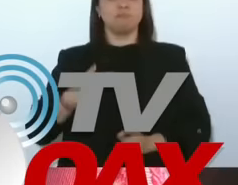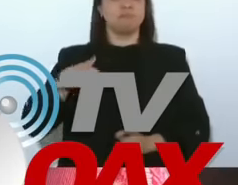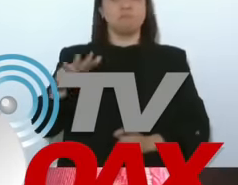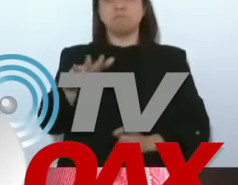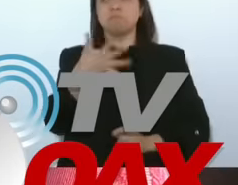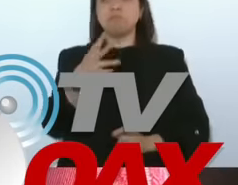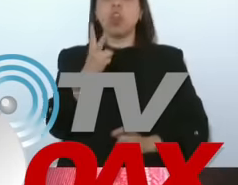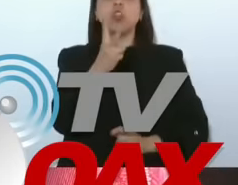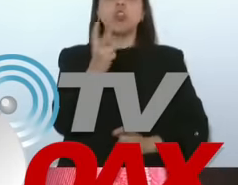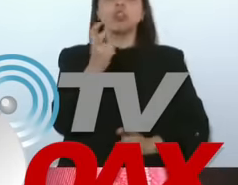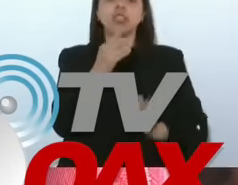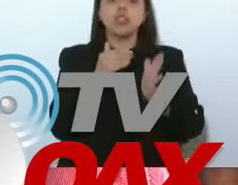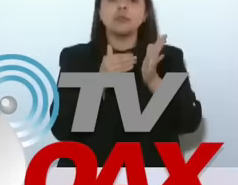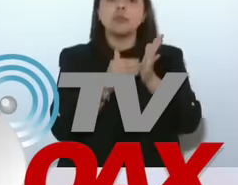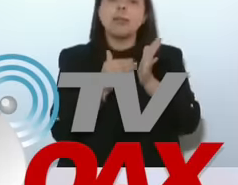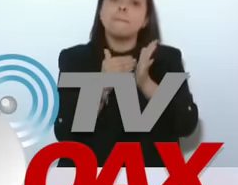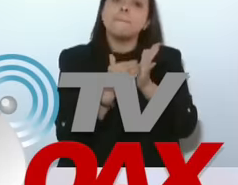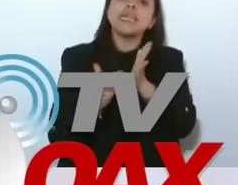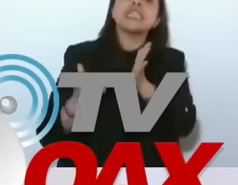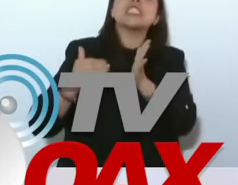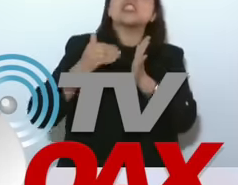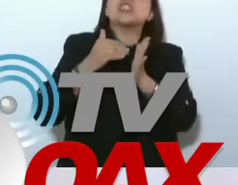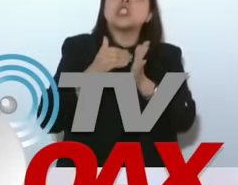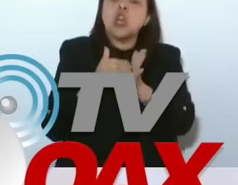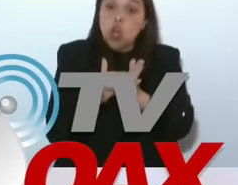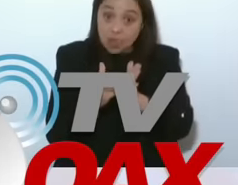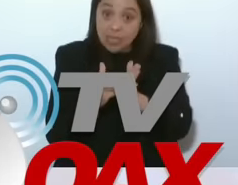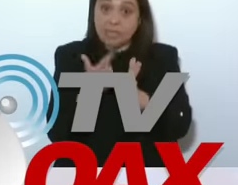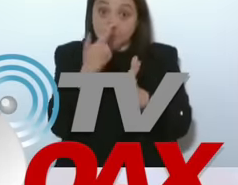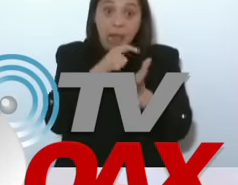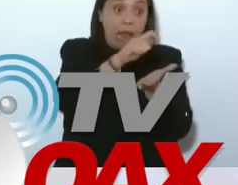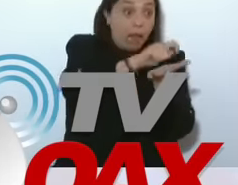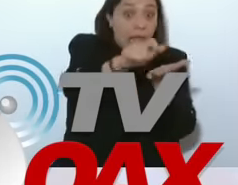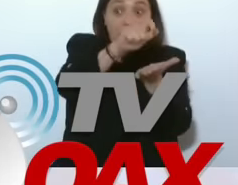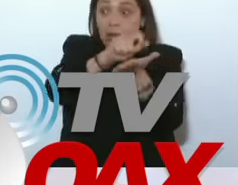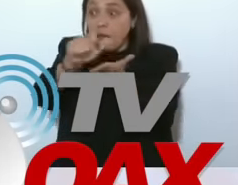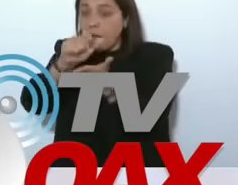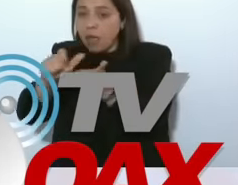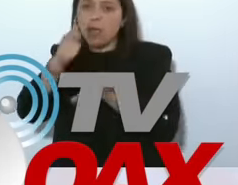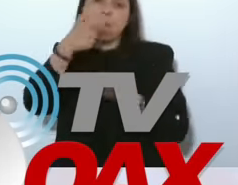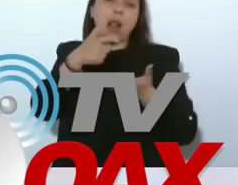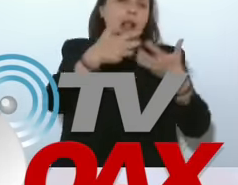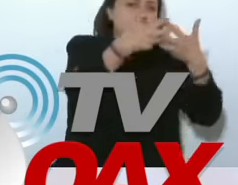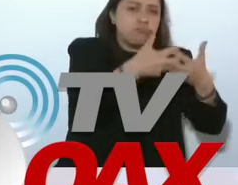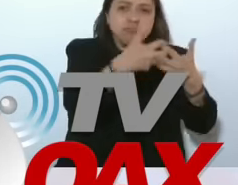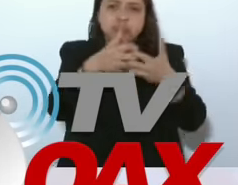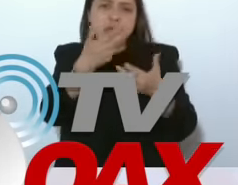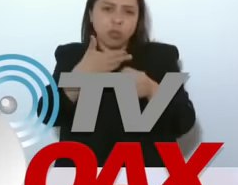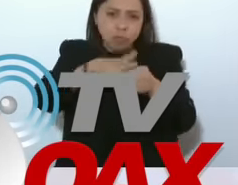mil millones de pesos en la compra de medicamentos y de equipos.